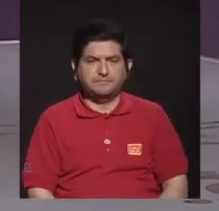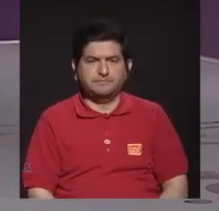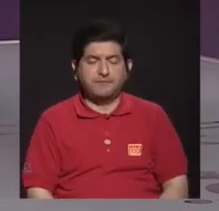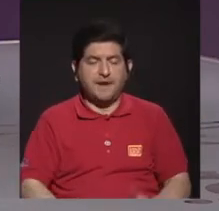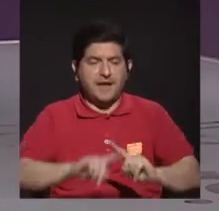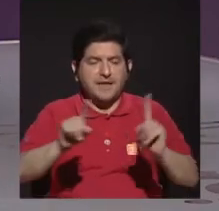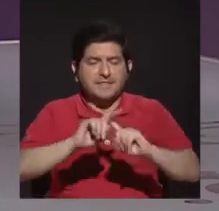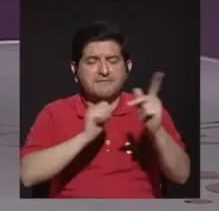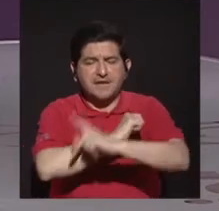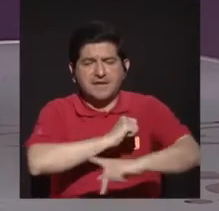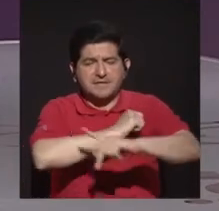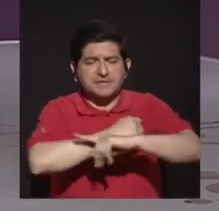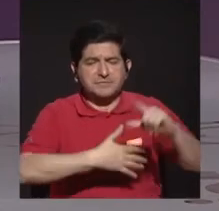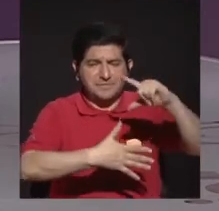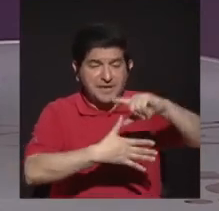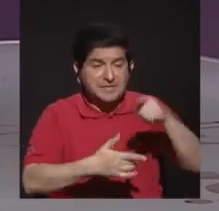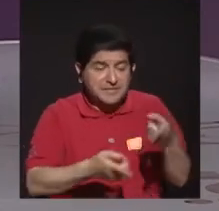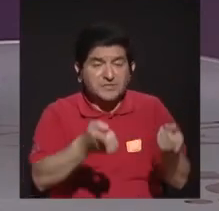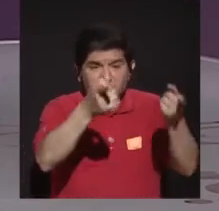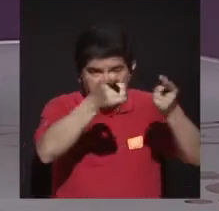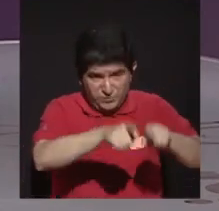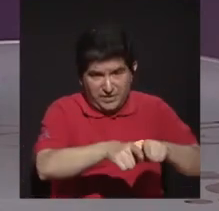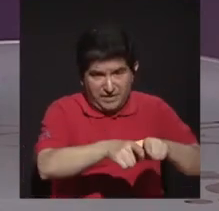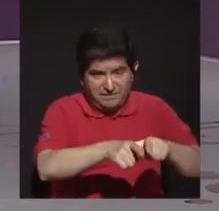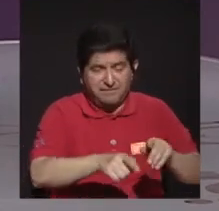diversos países de América Latina, uh-huh.